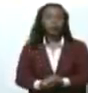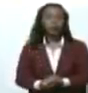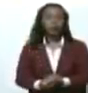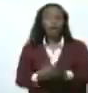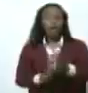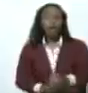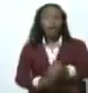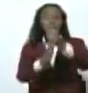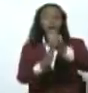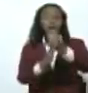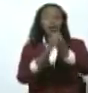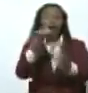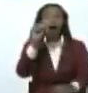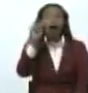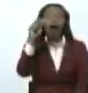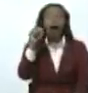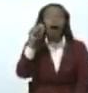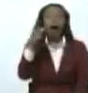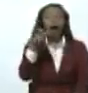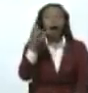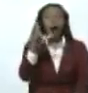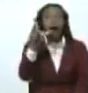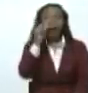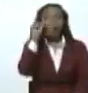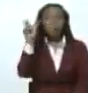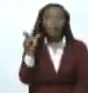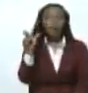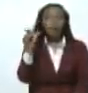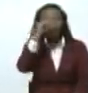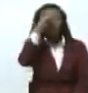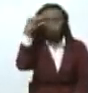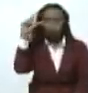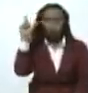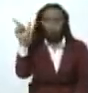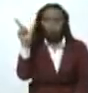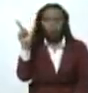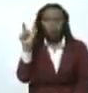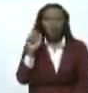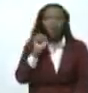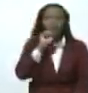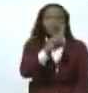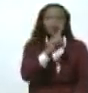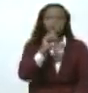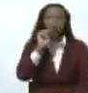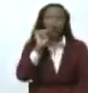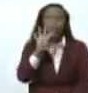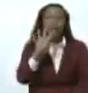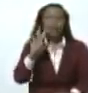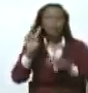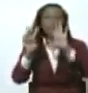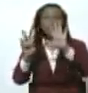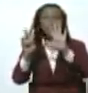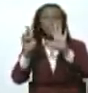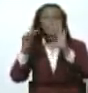Encabeza Ángel Bautista Marcano Castillo, del PSUV, con